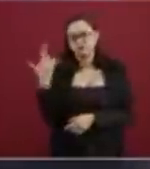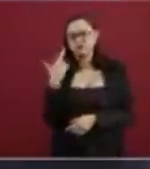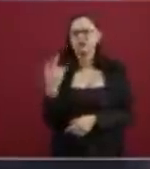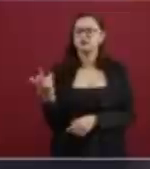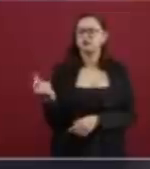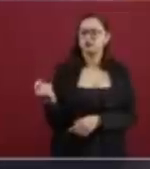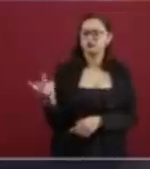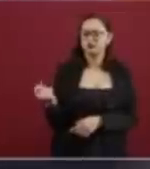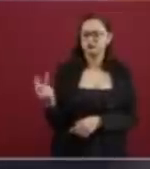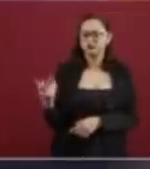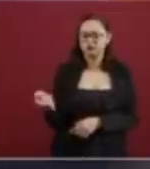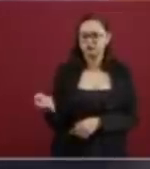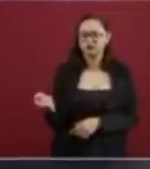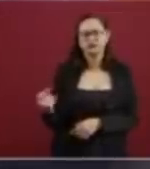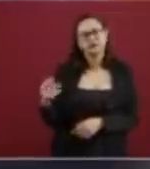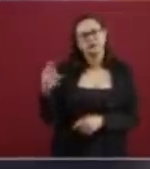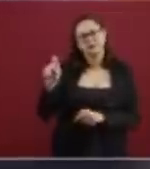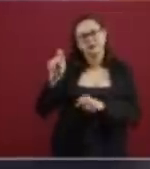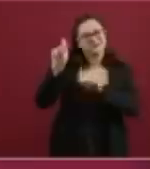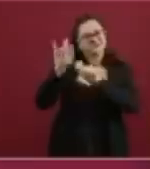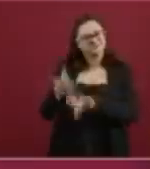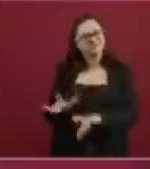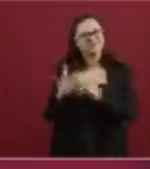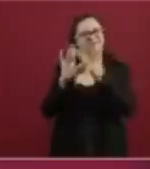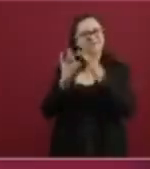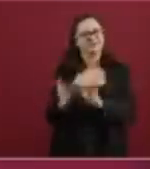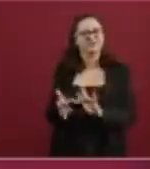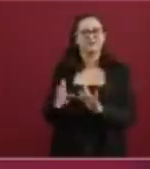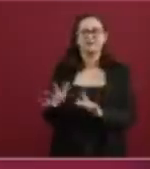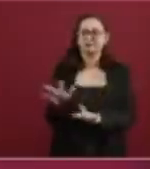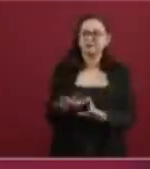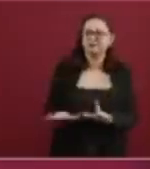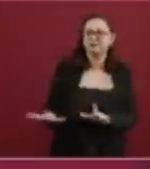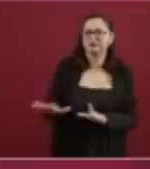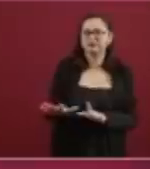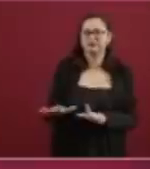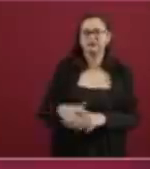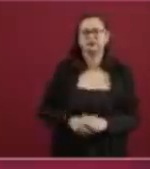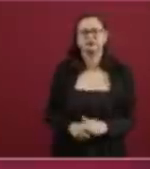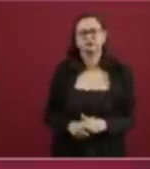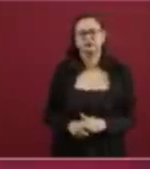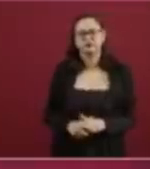televisión, las benditas redes sociales,